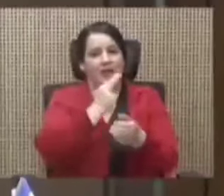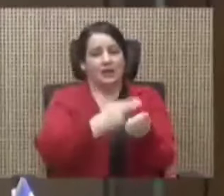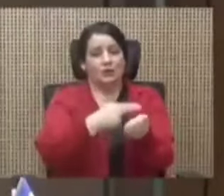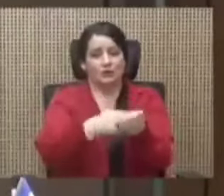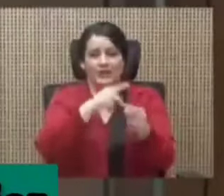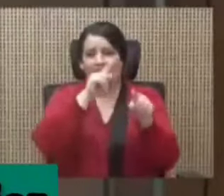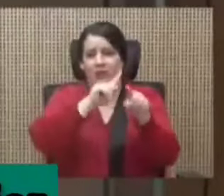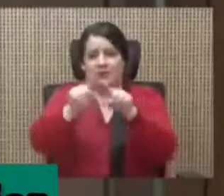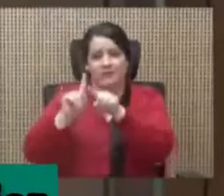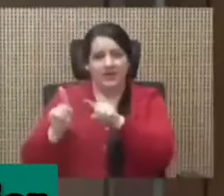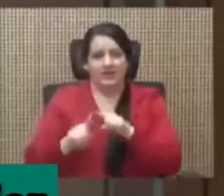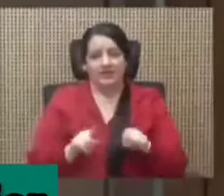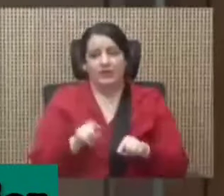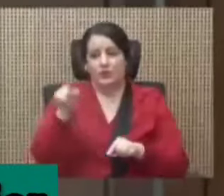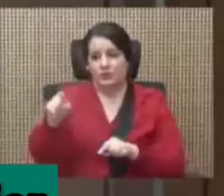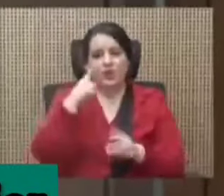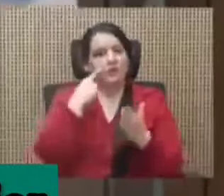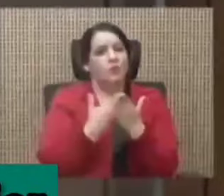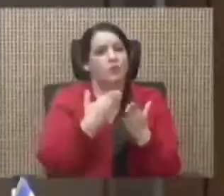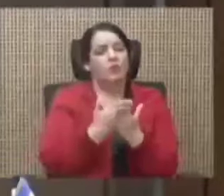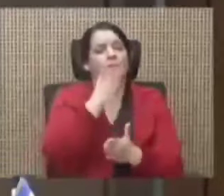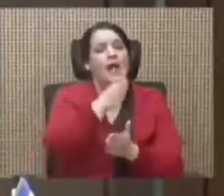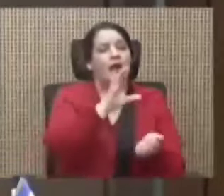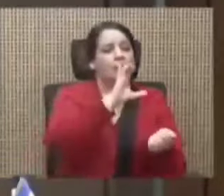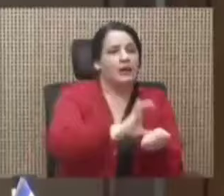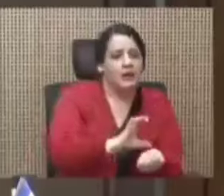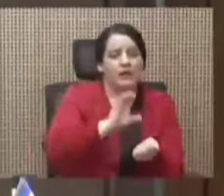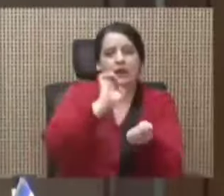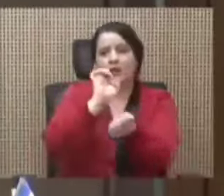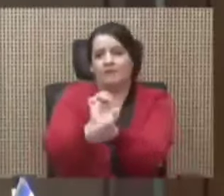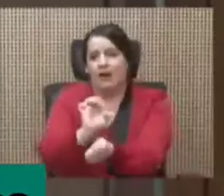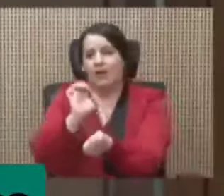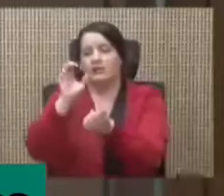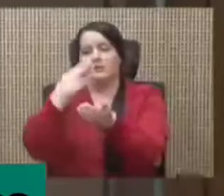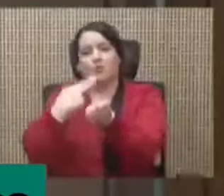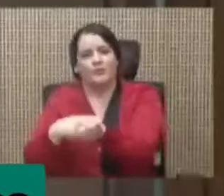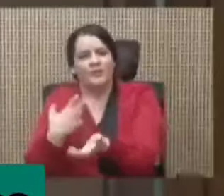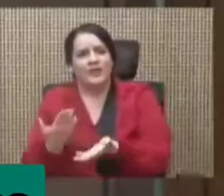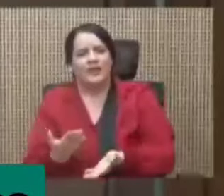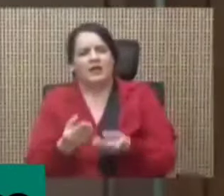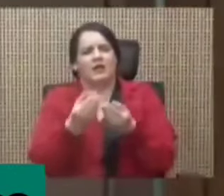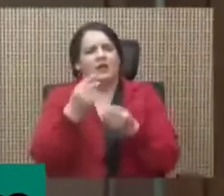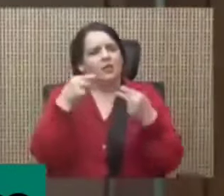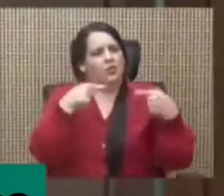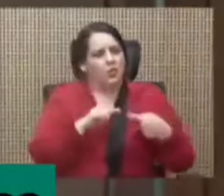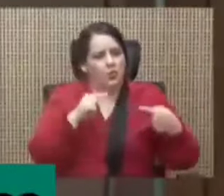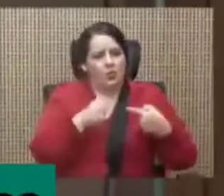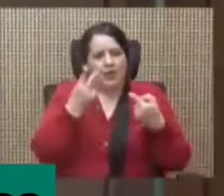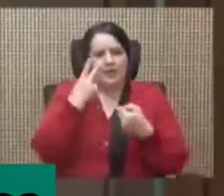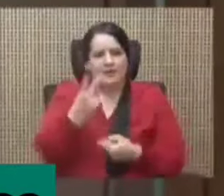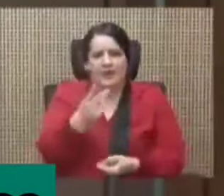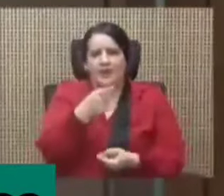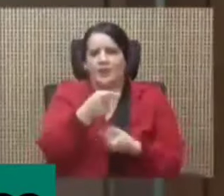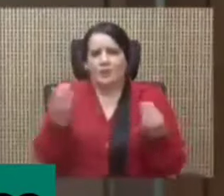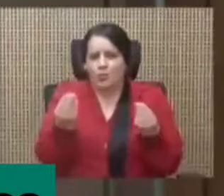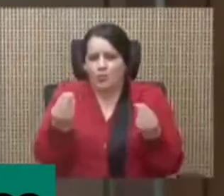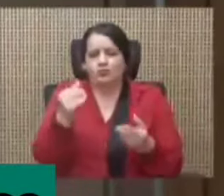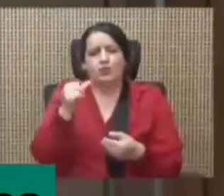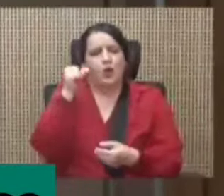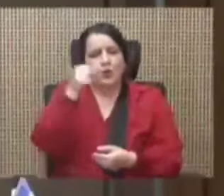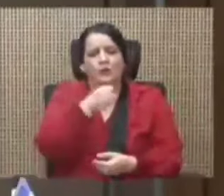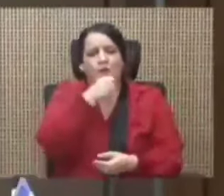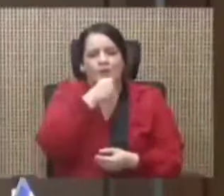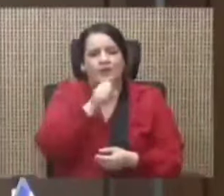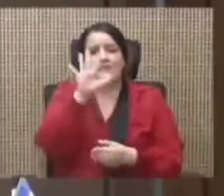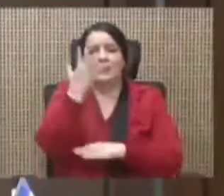ha comprobado cuando uno va a cualquier clínica, cualquier EVAIS, cualquier hospital. Caramba, cómo duele ver adultos mayores que llevan hasta 5 días en